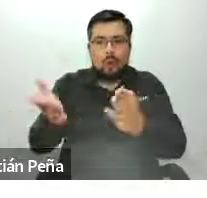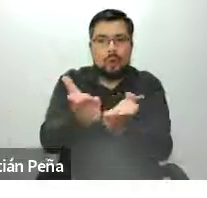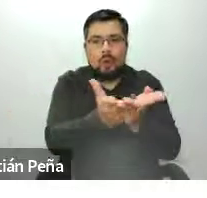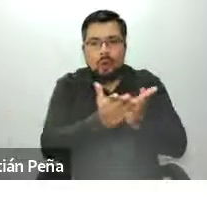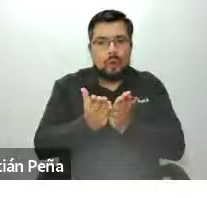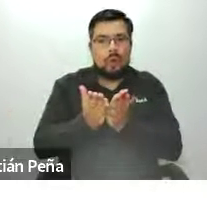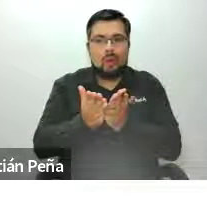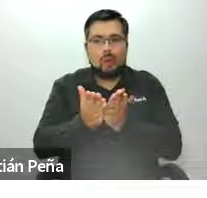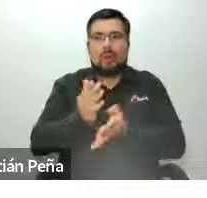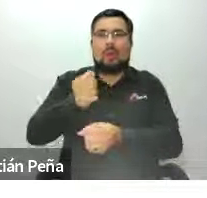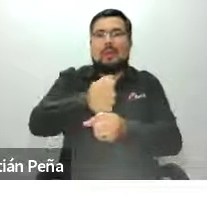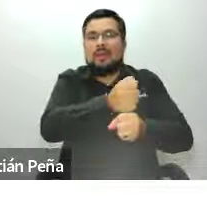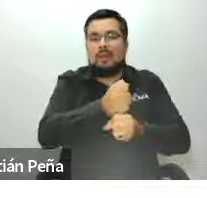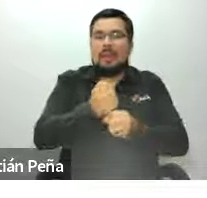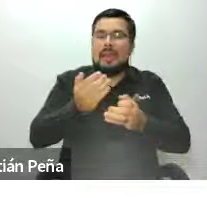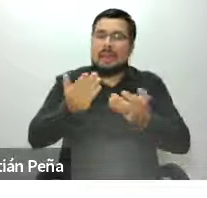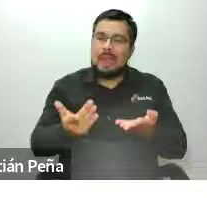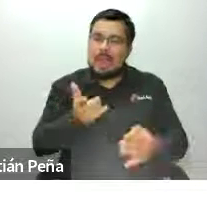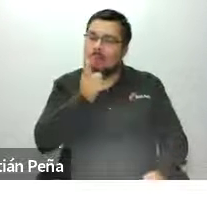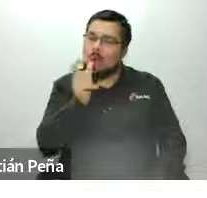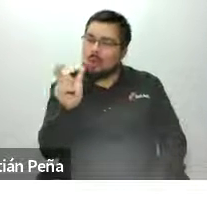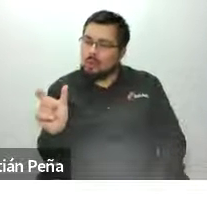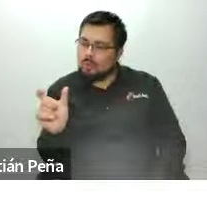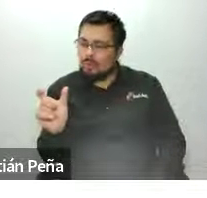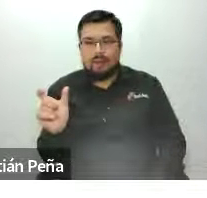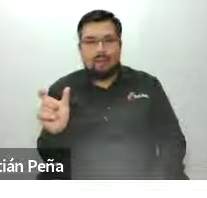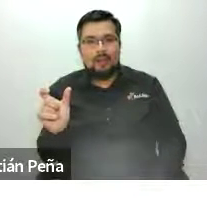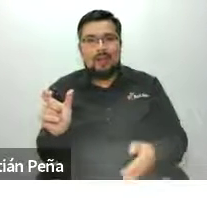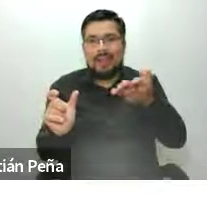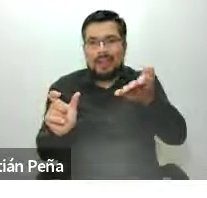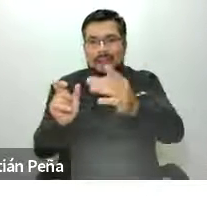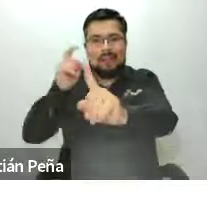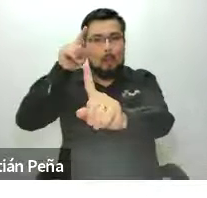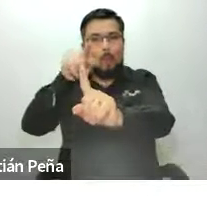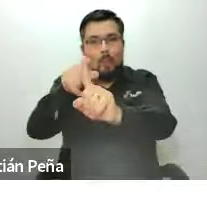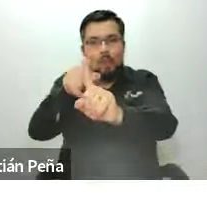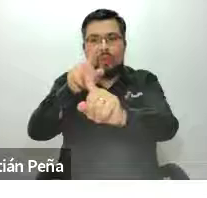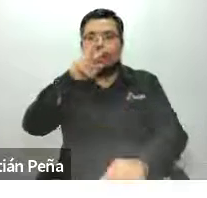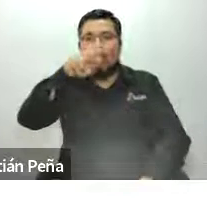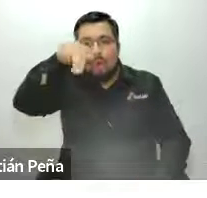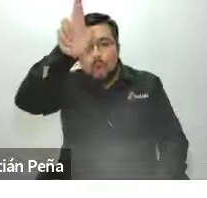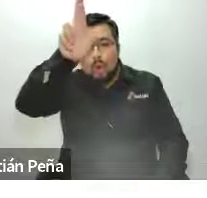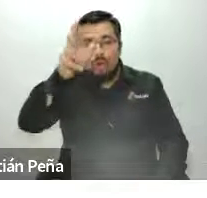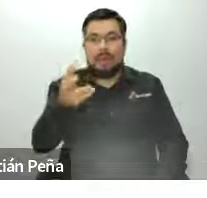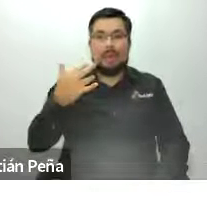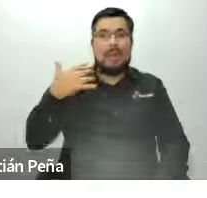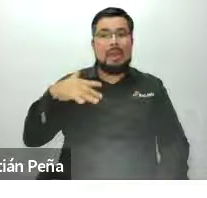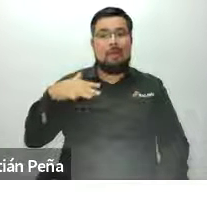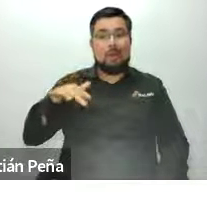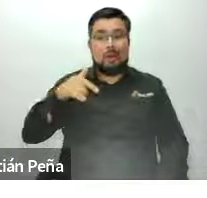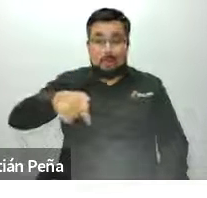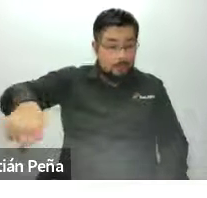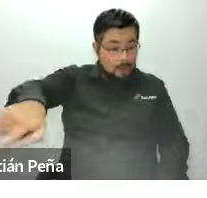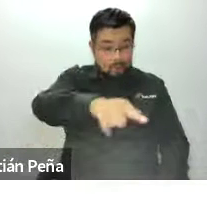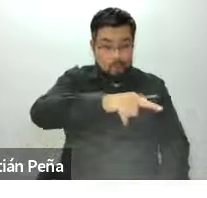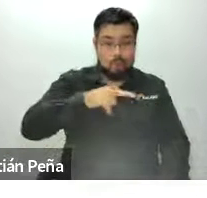entonces este concepto de propósito norte tiene una relevancia que para nosotros es muy importante, ¿no? Como que hace